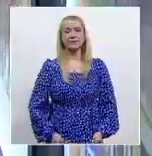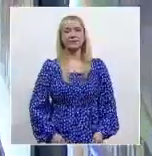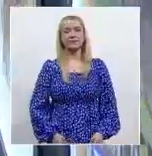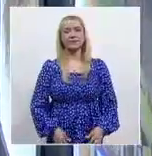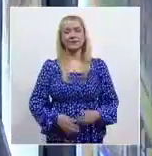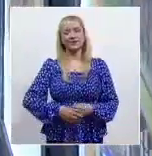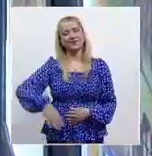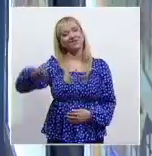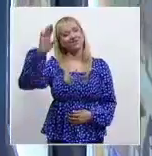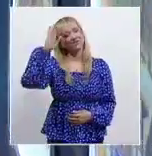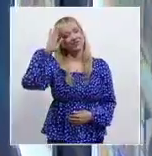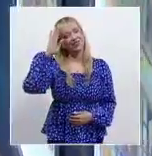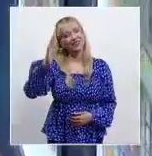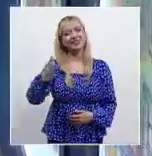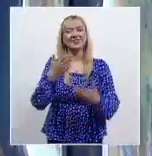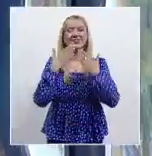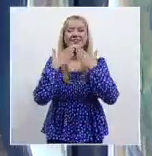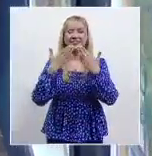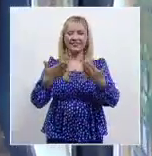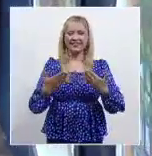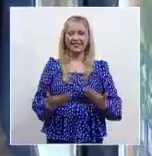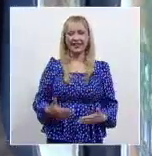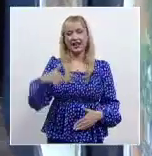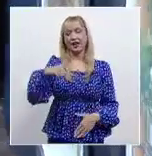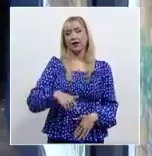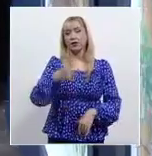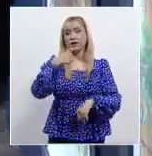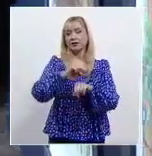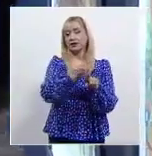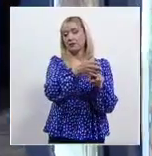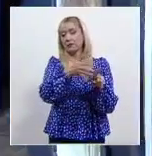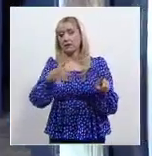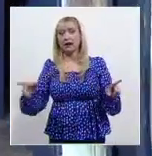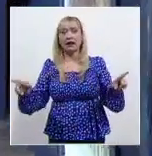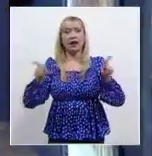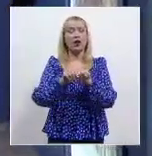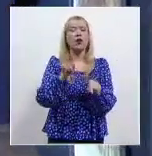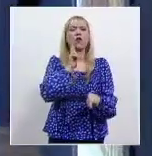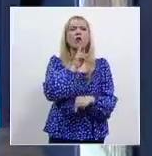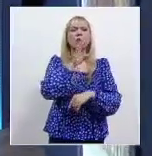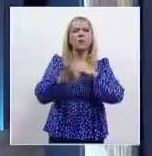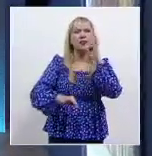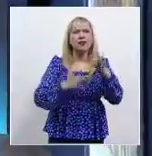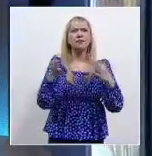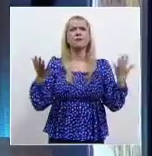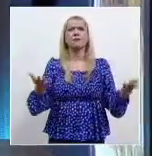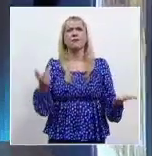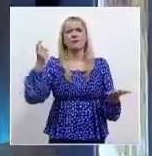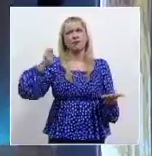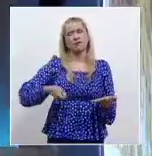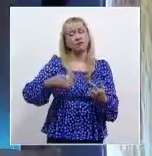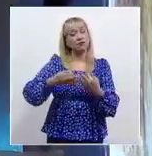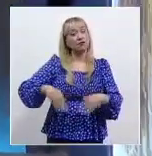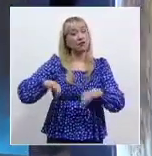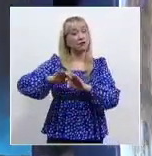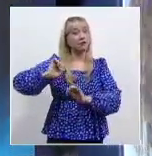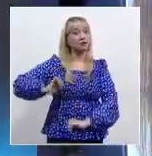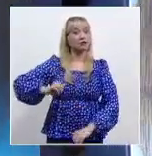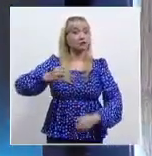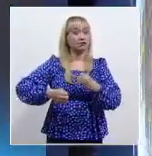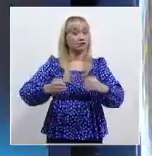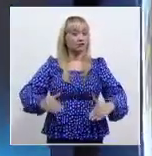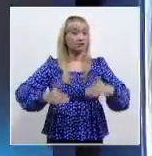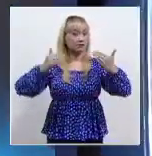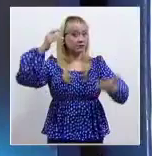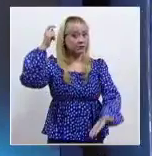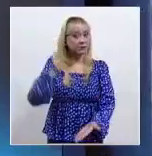Hola, ¿qué tal? Les damos la más cordial bienvenida a Semanario Judicial, resumen semanal de noticias con las resoluciones más relevantes de la Suprema Corte,